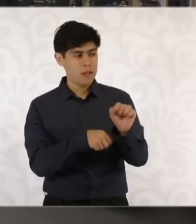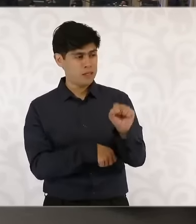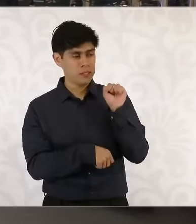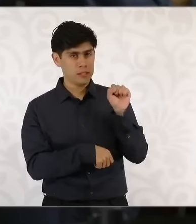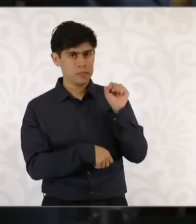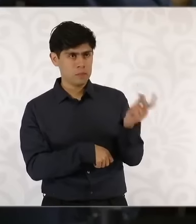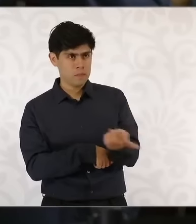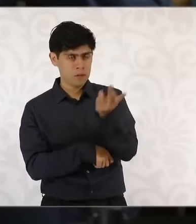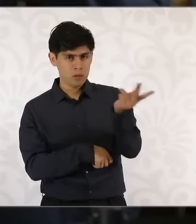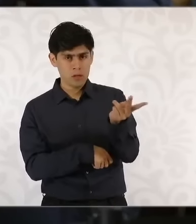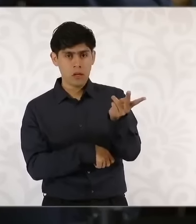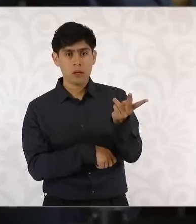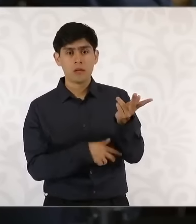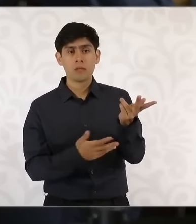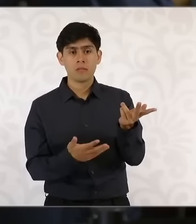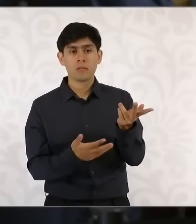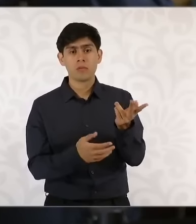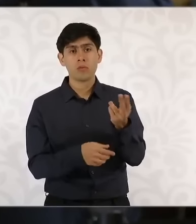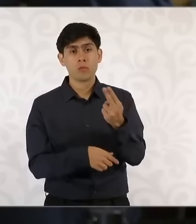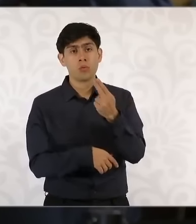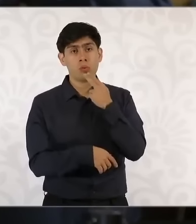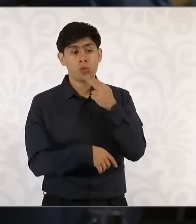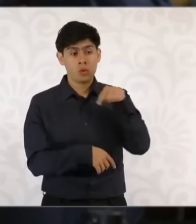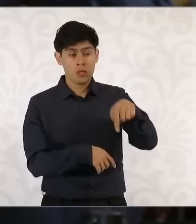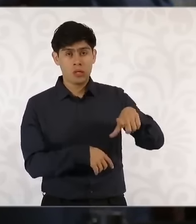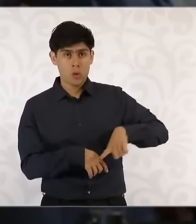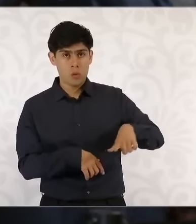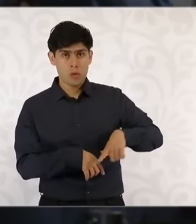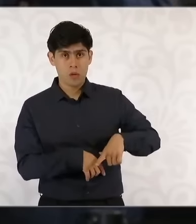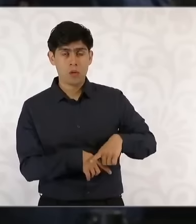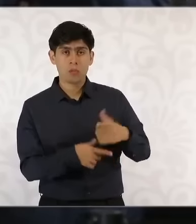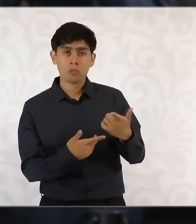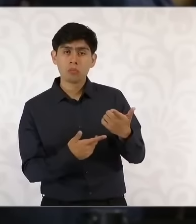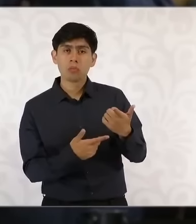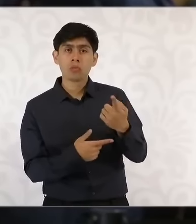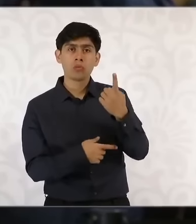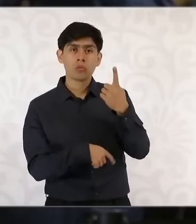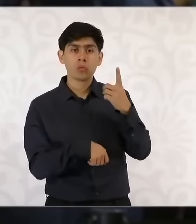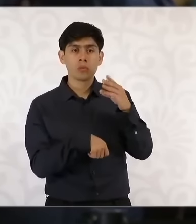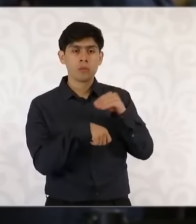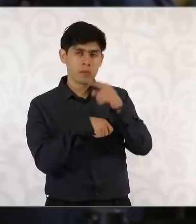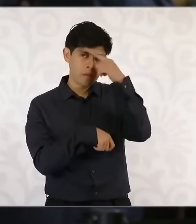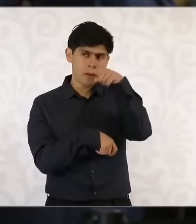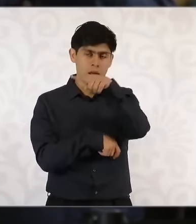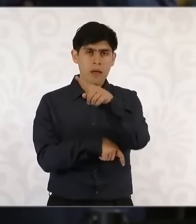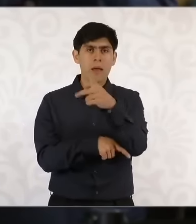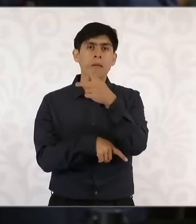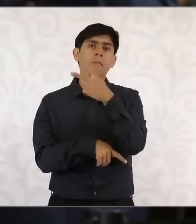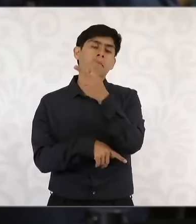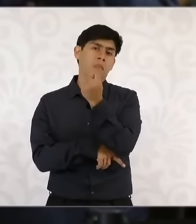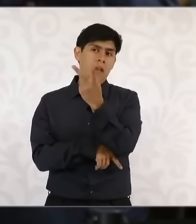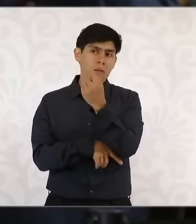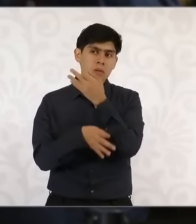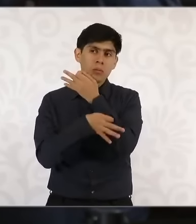uso de una concesión, que es una concesión del Estado, en este caso para una televisora, y que estuvo